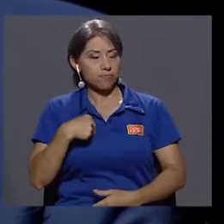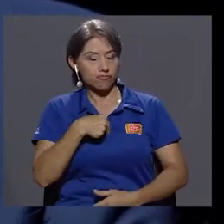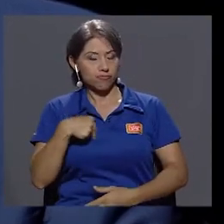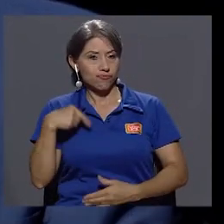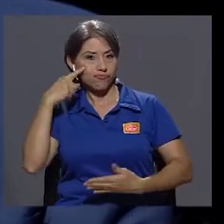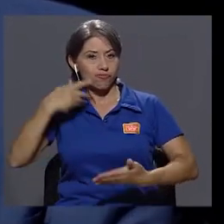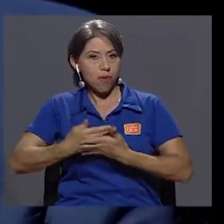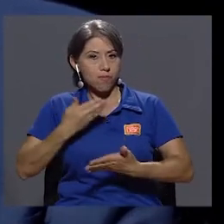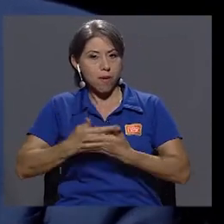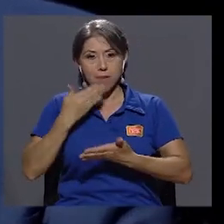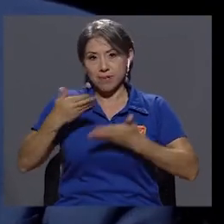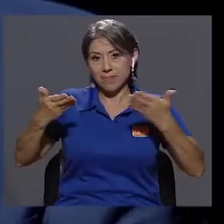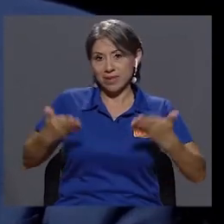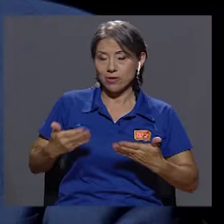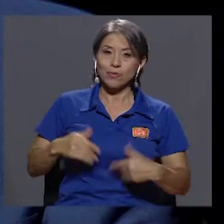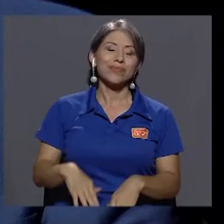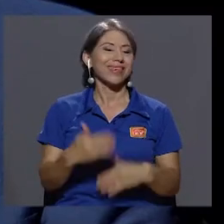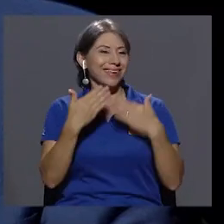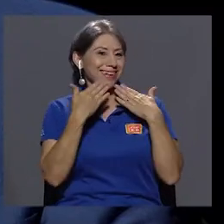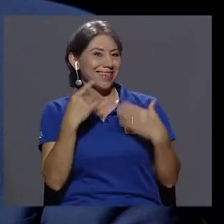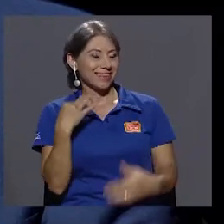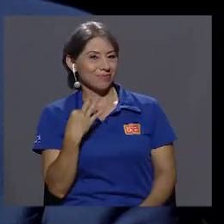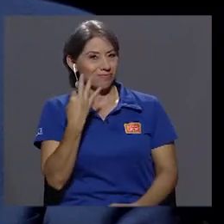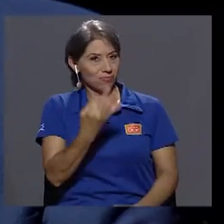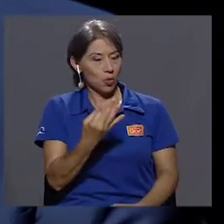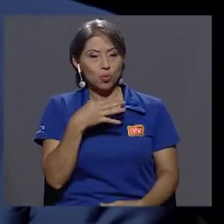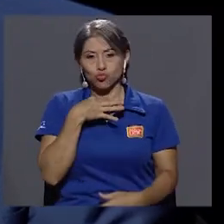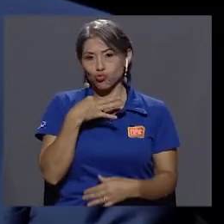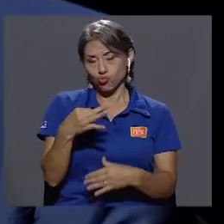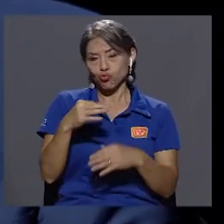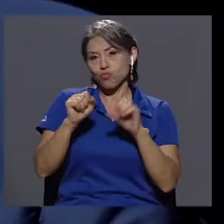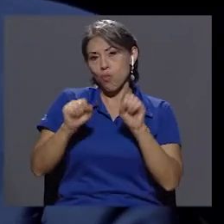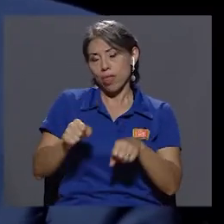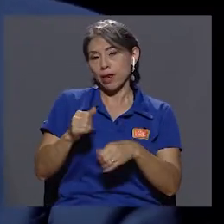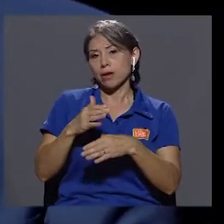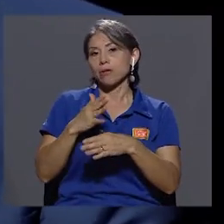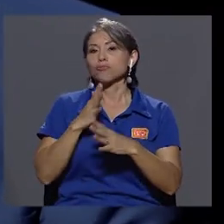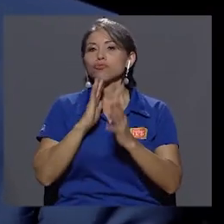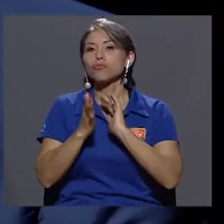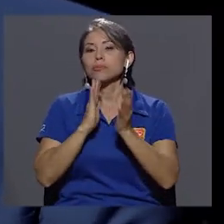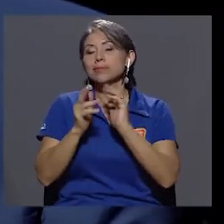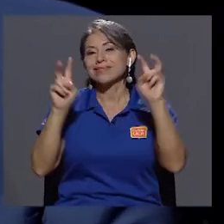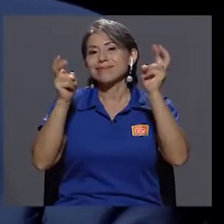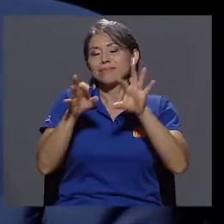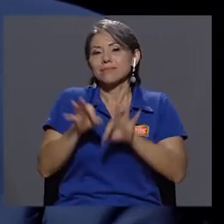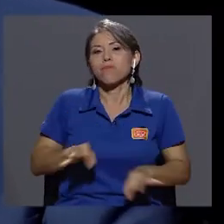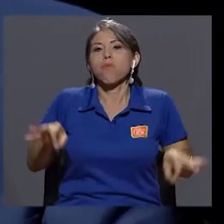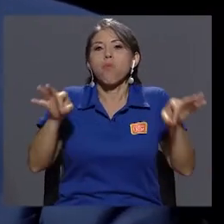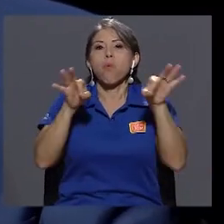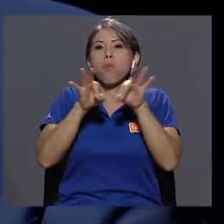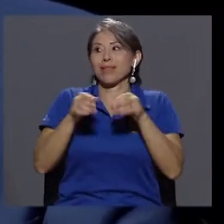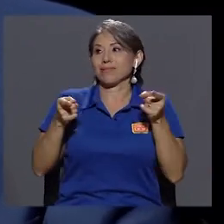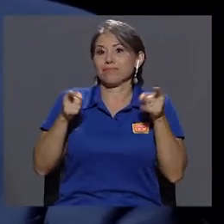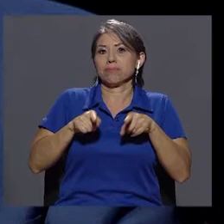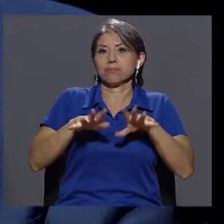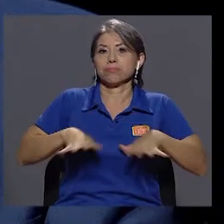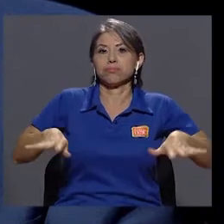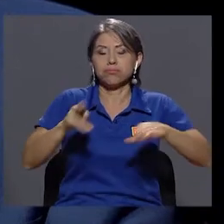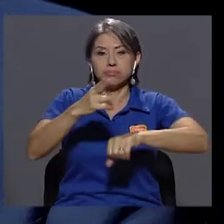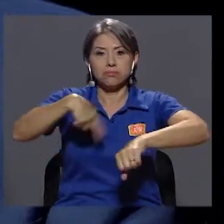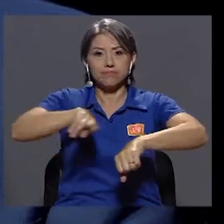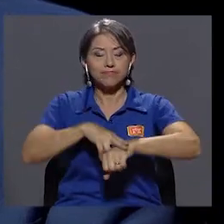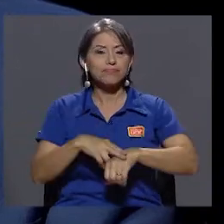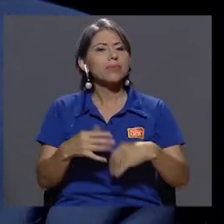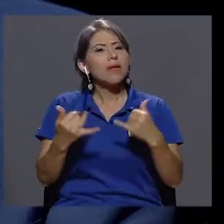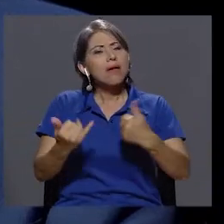no muchas gracias por la invitación y un gran gusto de poder conversar temas relevantes de la cv la realidad nacional en